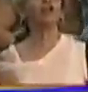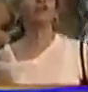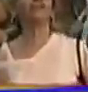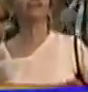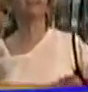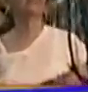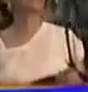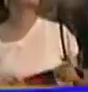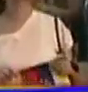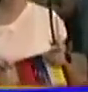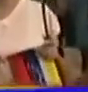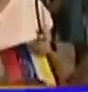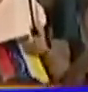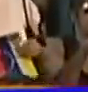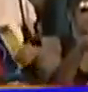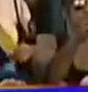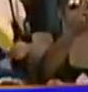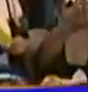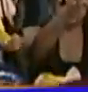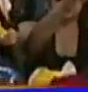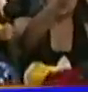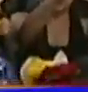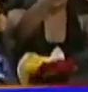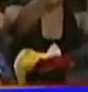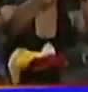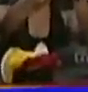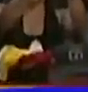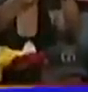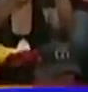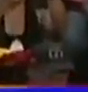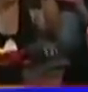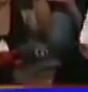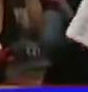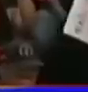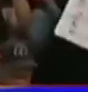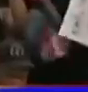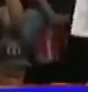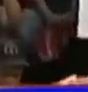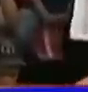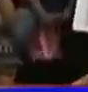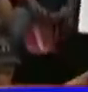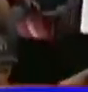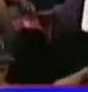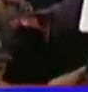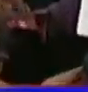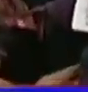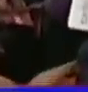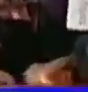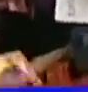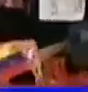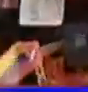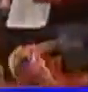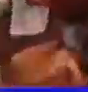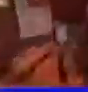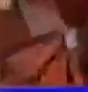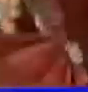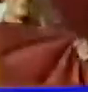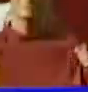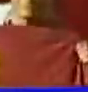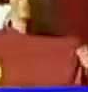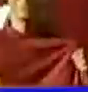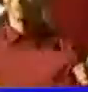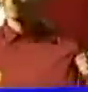delegados internacionales, 1000 delegados nacionales, y que ha concentrado a los comunicadores sociales del